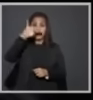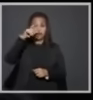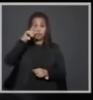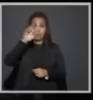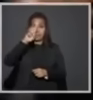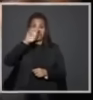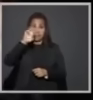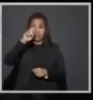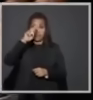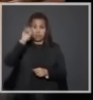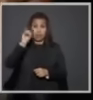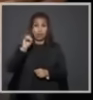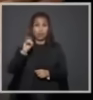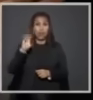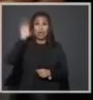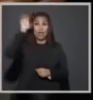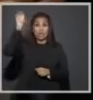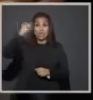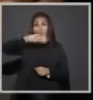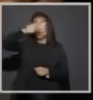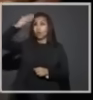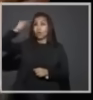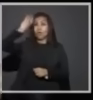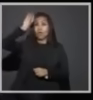la región más pobre de México,